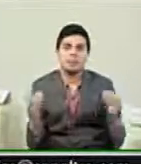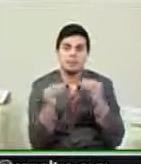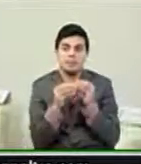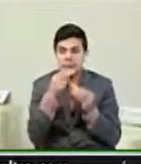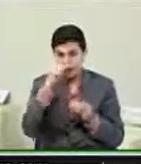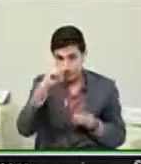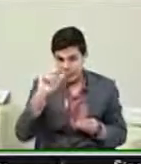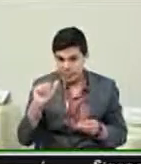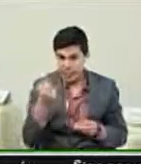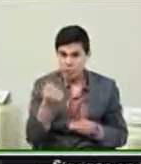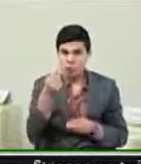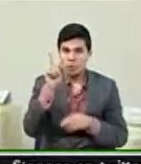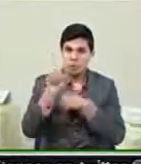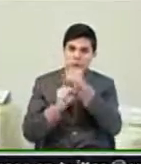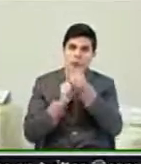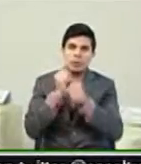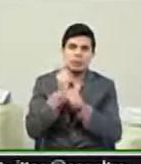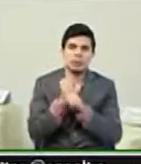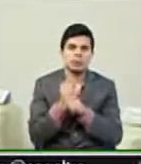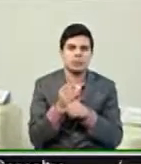una niña de 12 años,